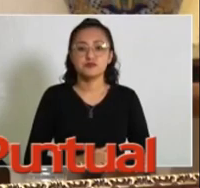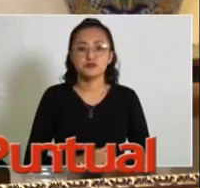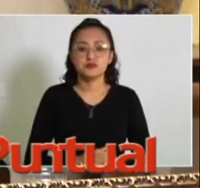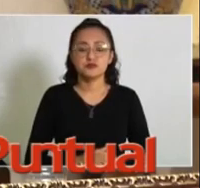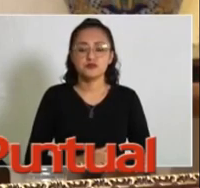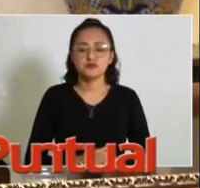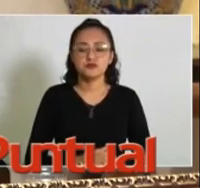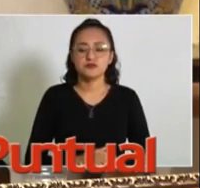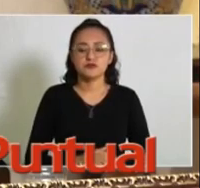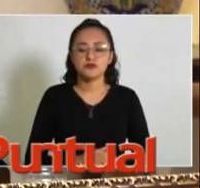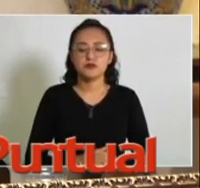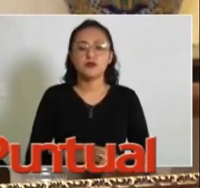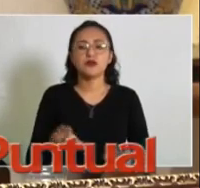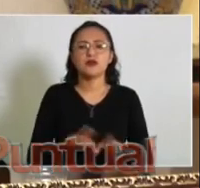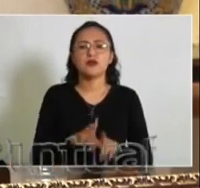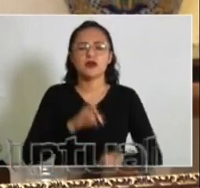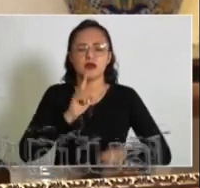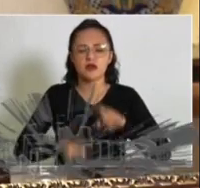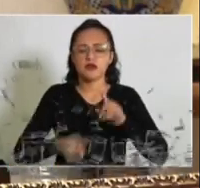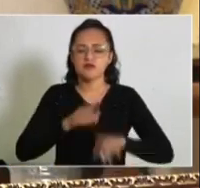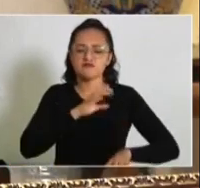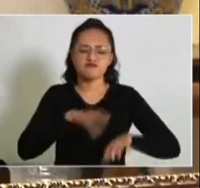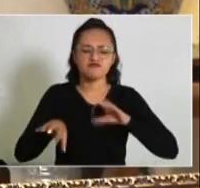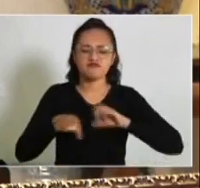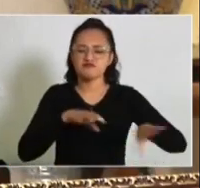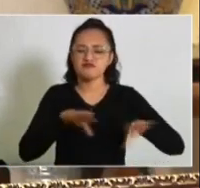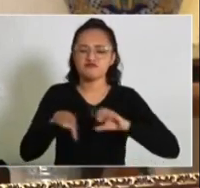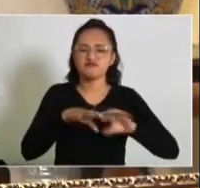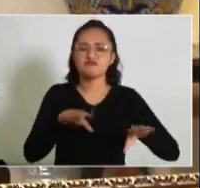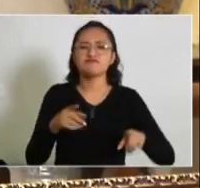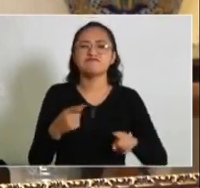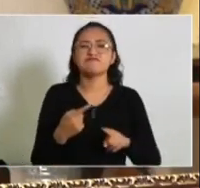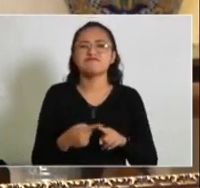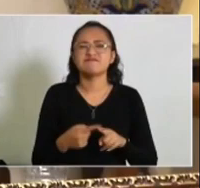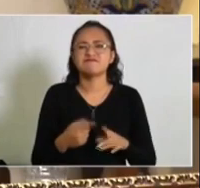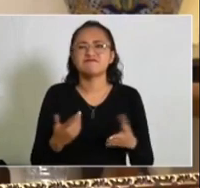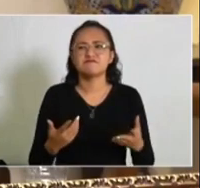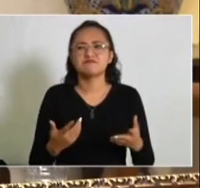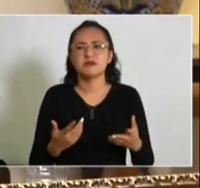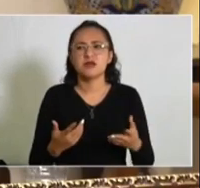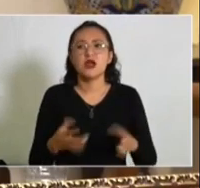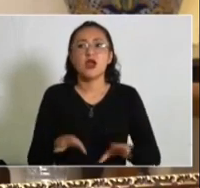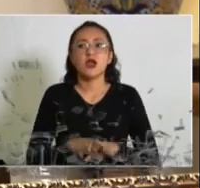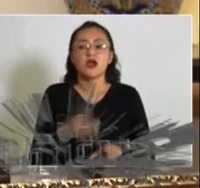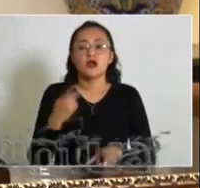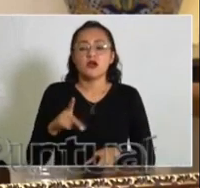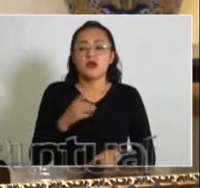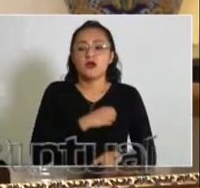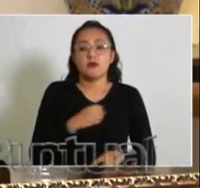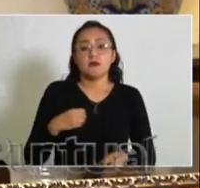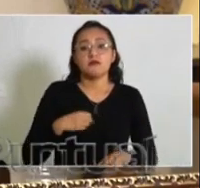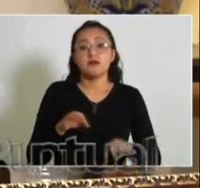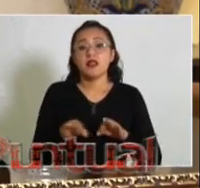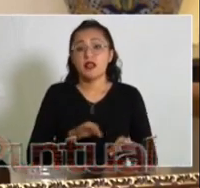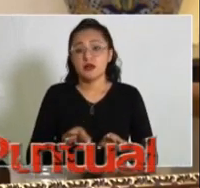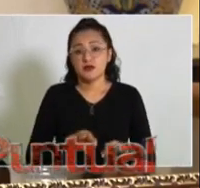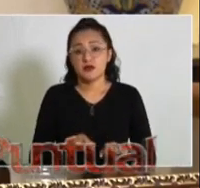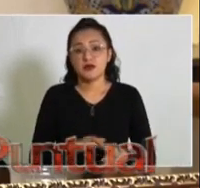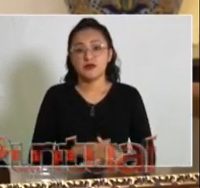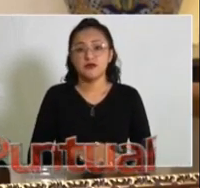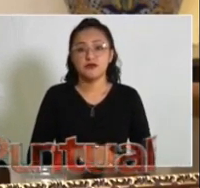esquivar o tratar de esquivar las obligaciones laborales